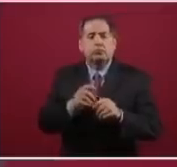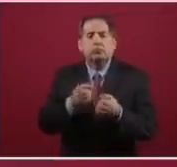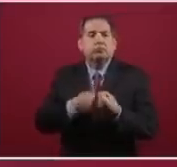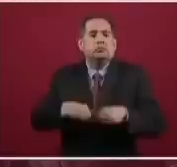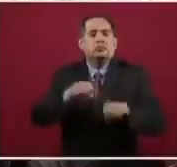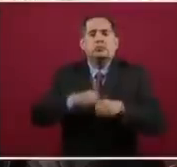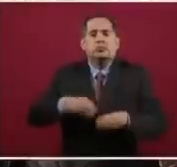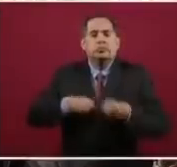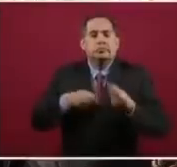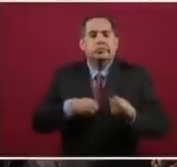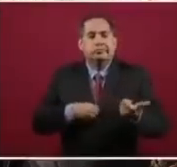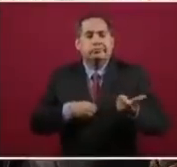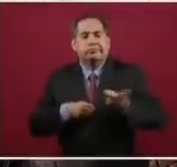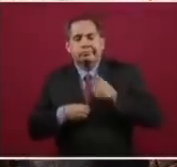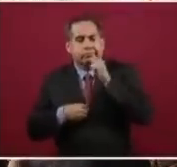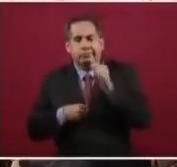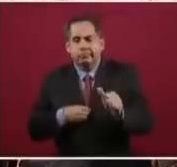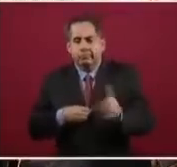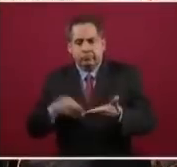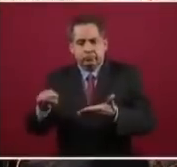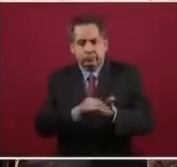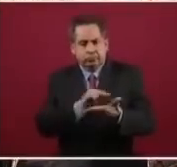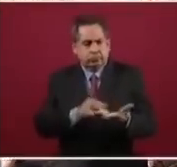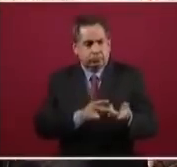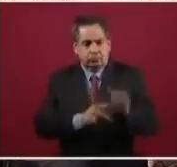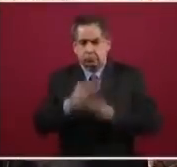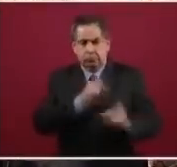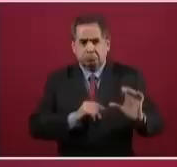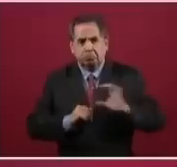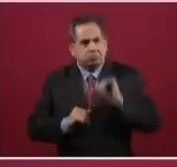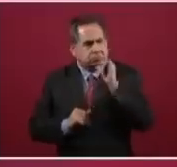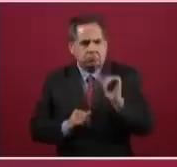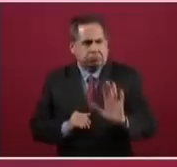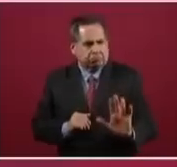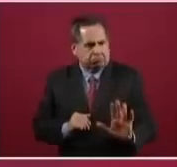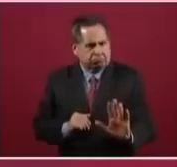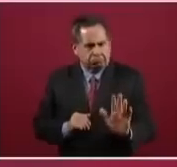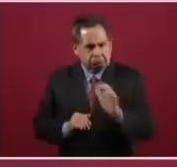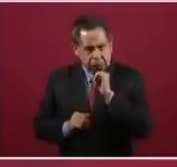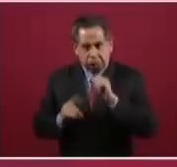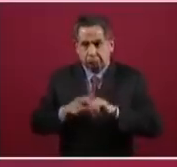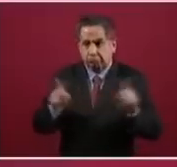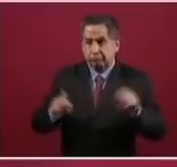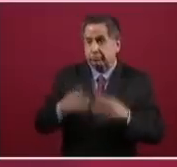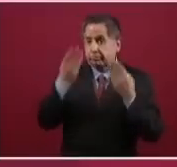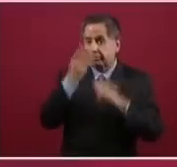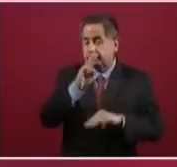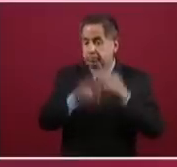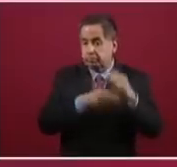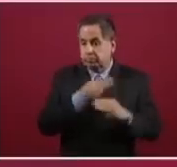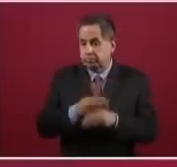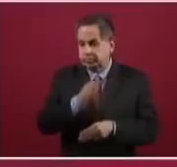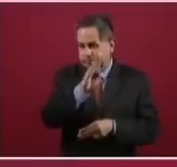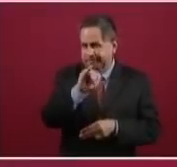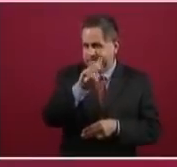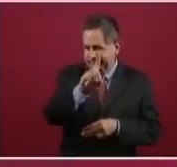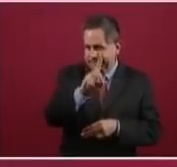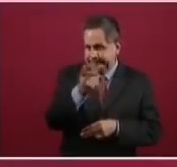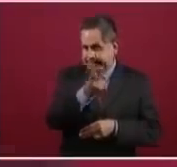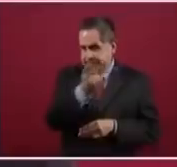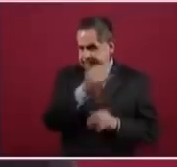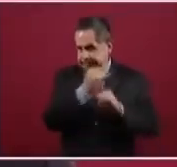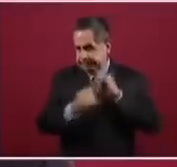pero no la tenemos firmada pero no pero pero no la ocupamos y del banco mundial y el bid que son los organismos